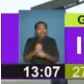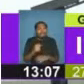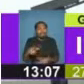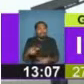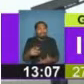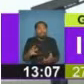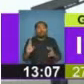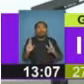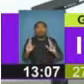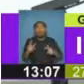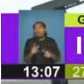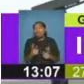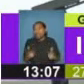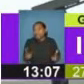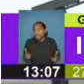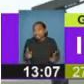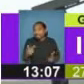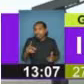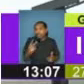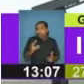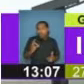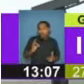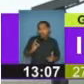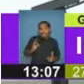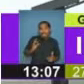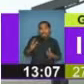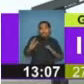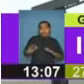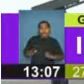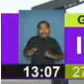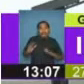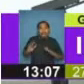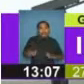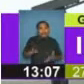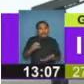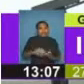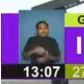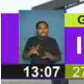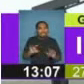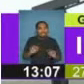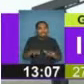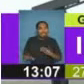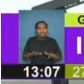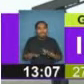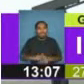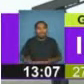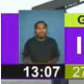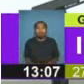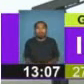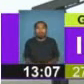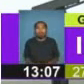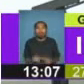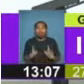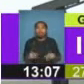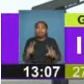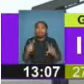últimos años que han sido muy difíciles bastante complejos para para las empresas fundamentalmente para nuestra economía